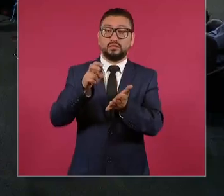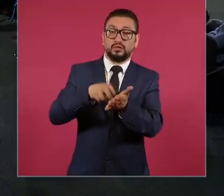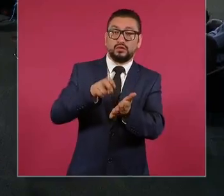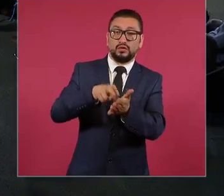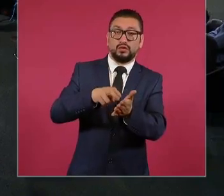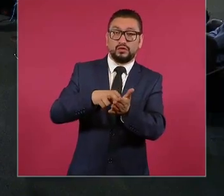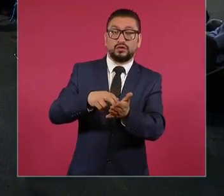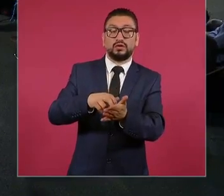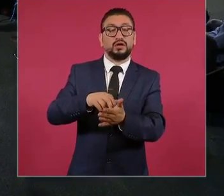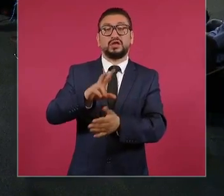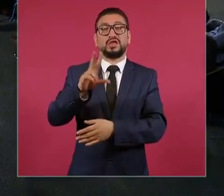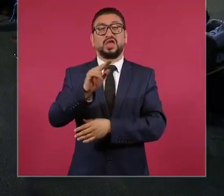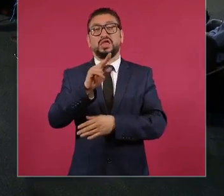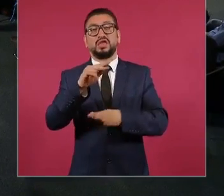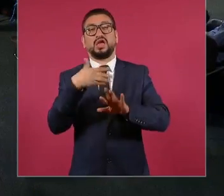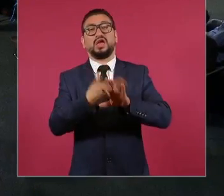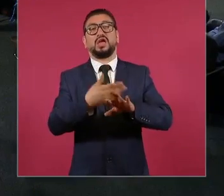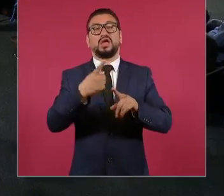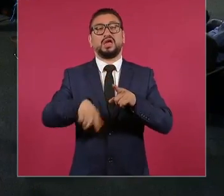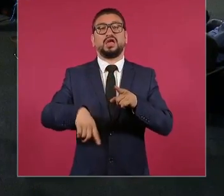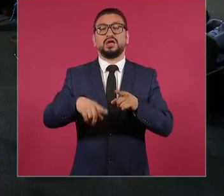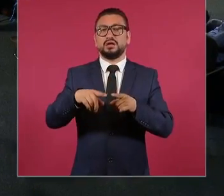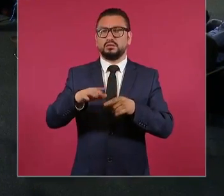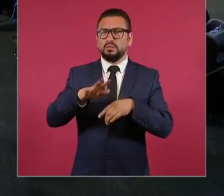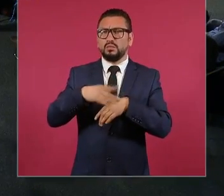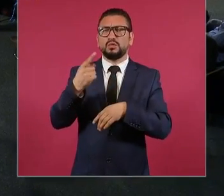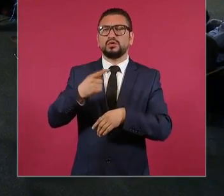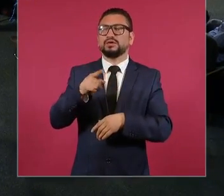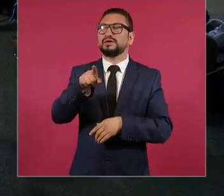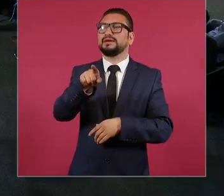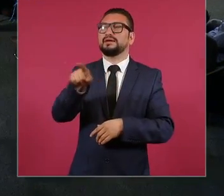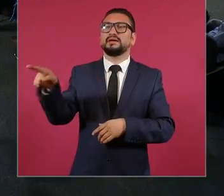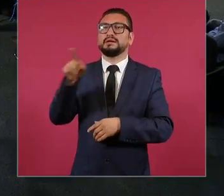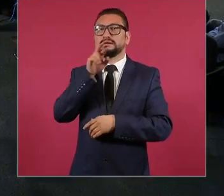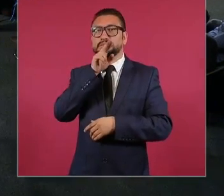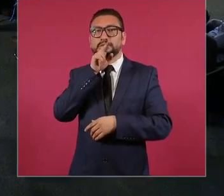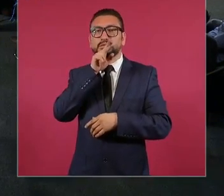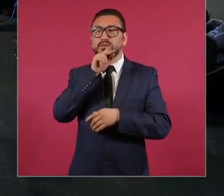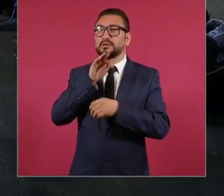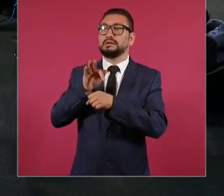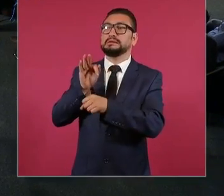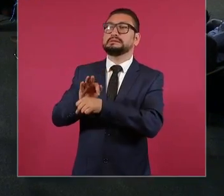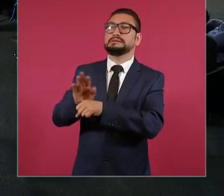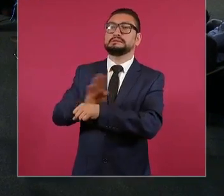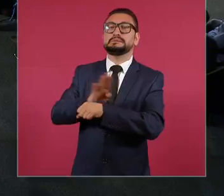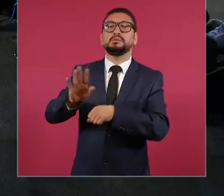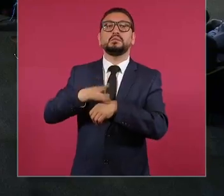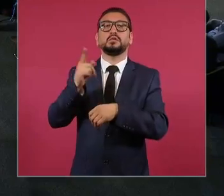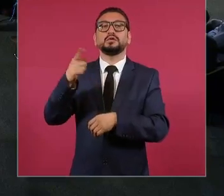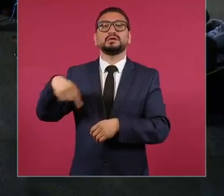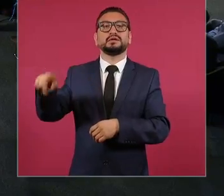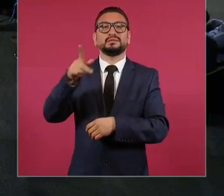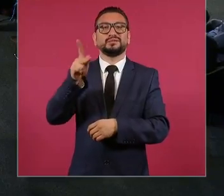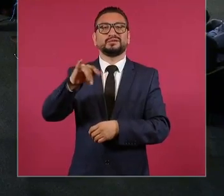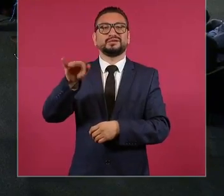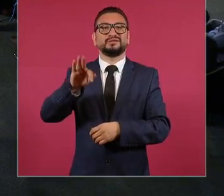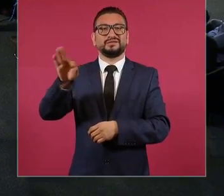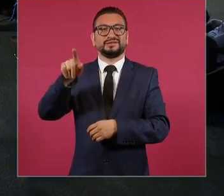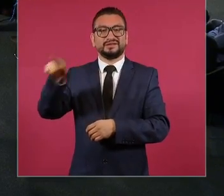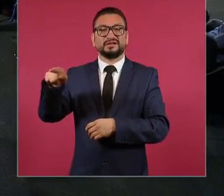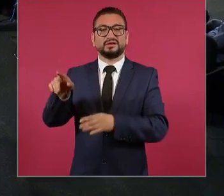es que van a perder sus privilegios porque el Poder Judicial